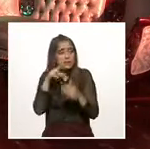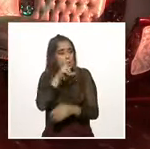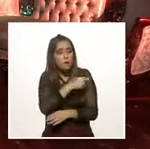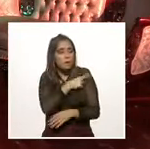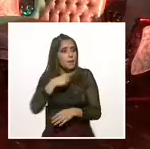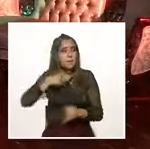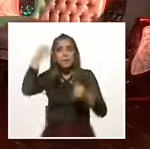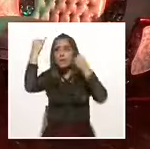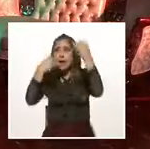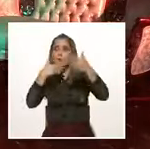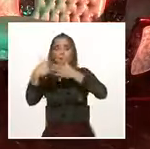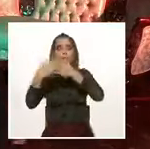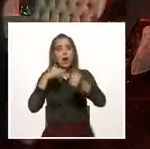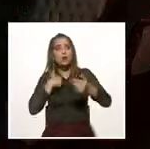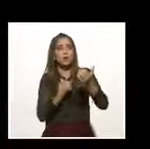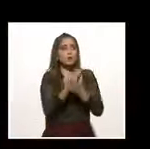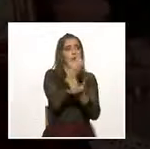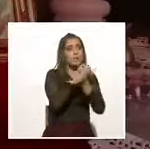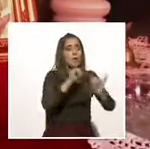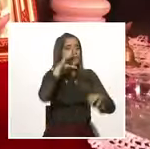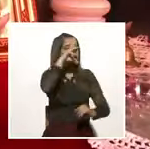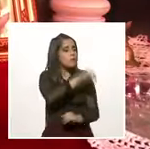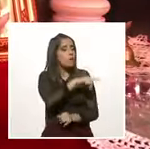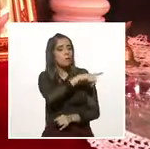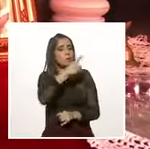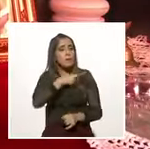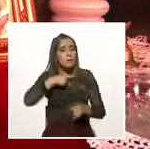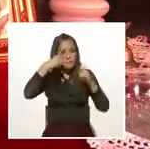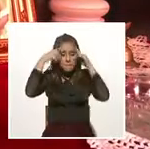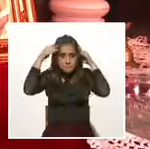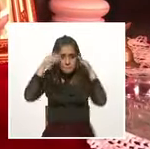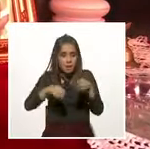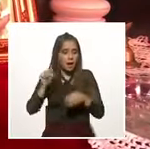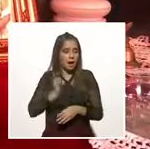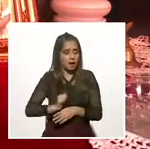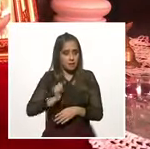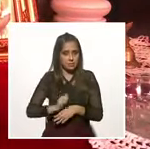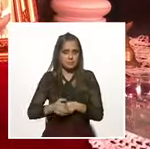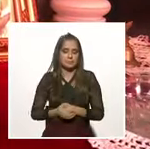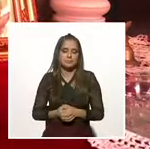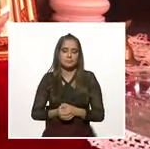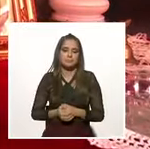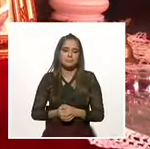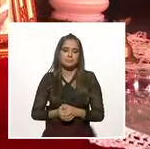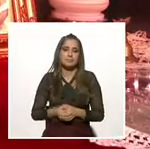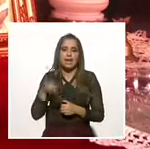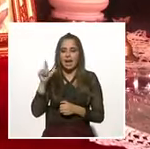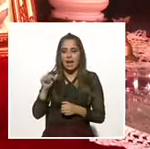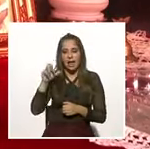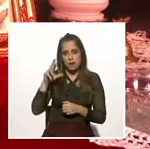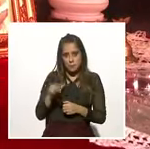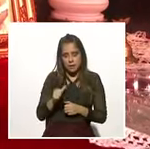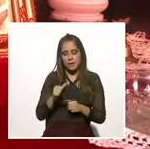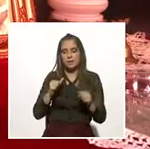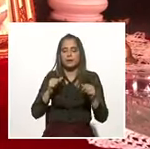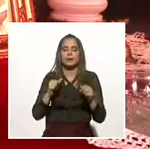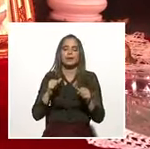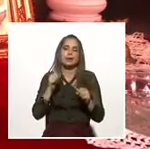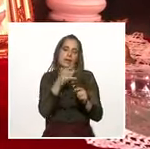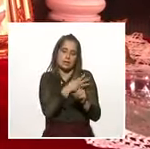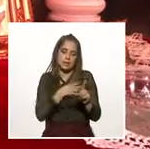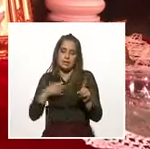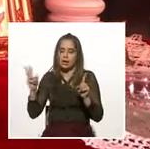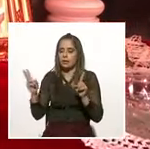modernas. Nosotros estamos chapados a la antigua. Laura es un personaje que es hija de familia, una